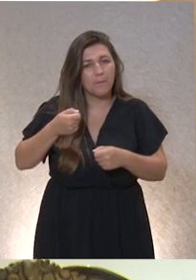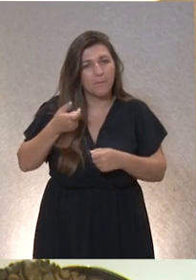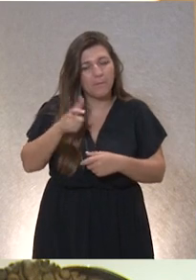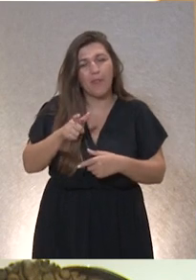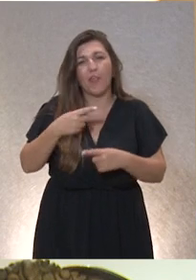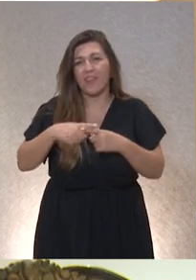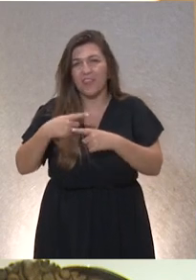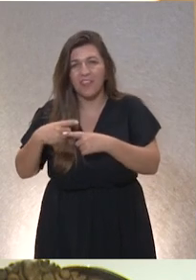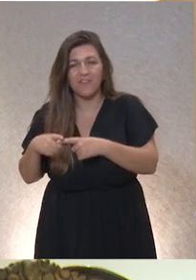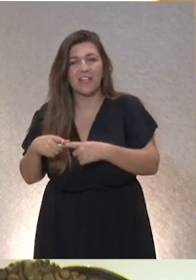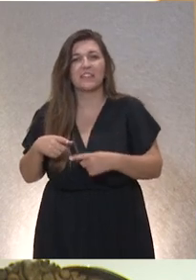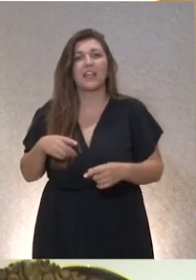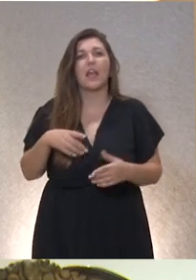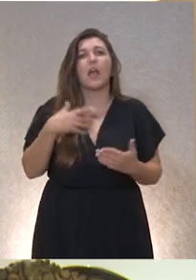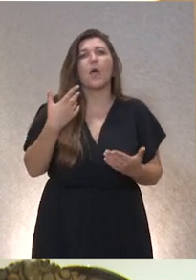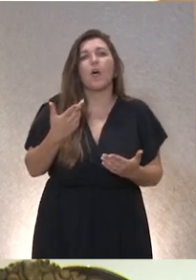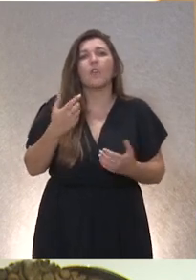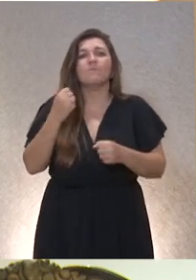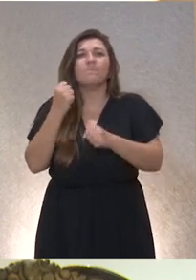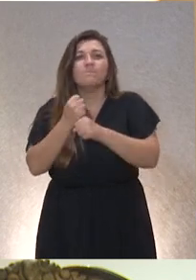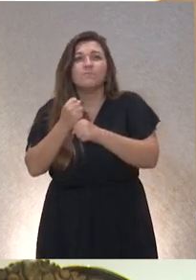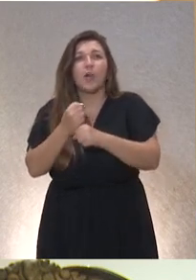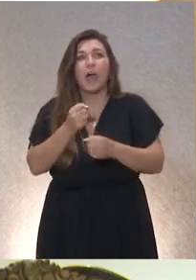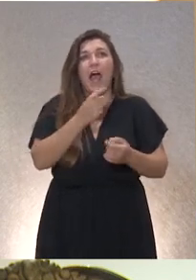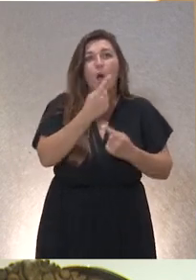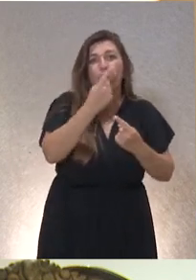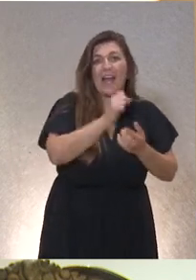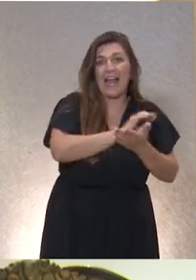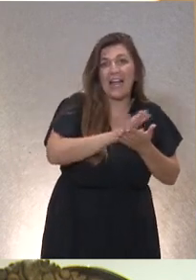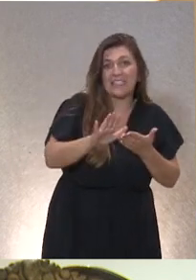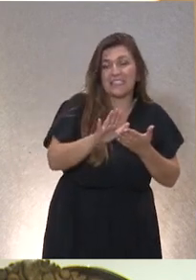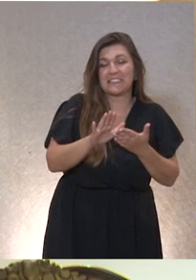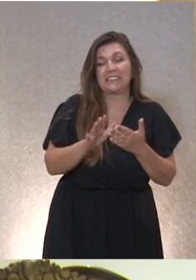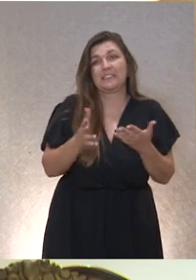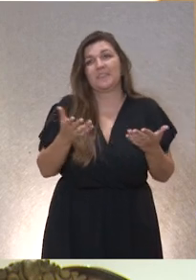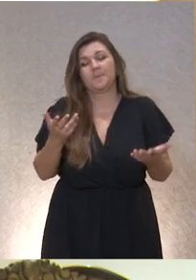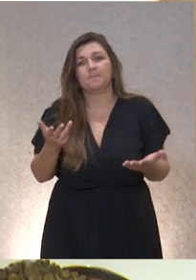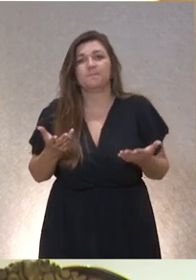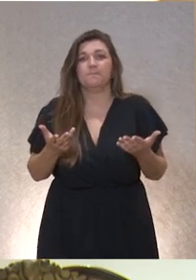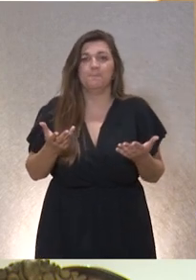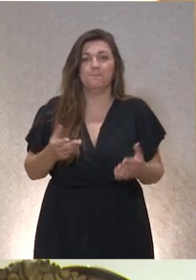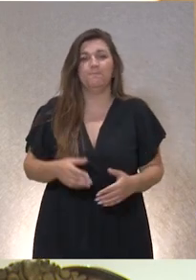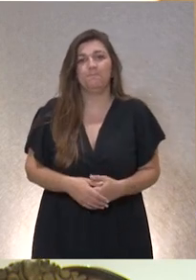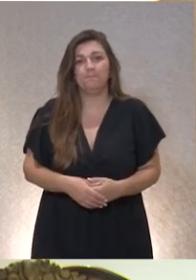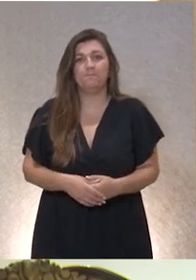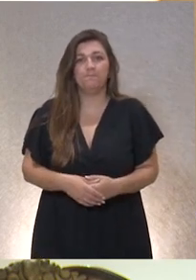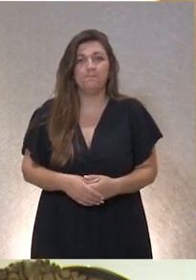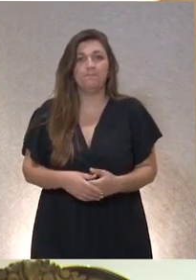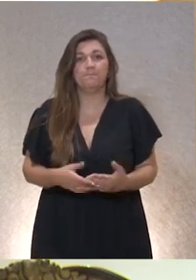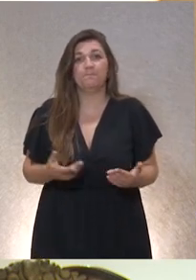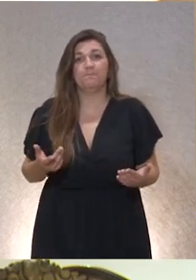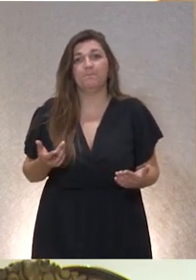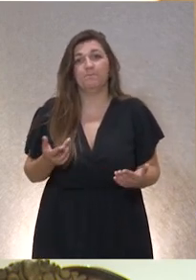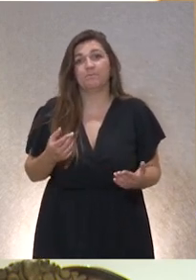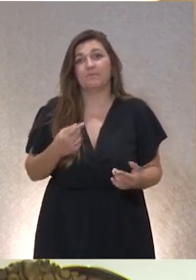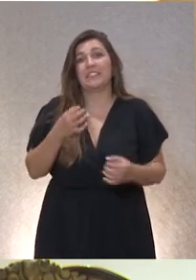oficio Aunque van aprendiendo algunos gratuitos Aunque eso es eso es un contrasentido porque siempre hay